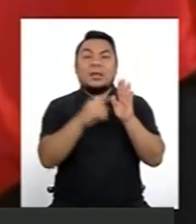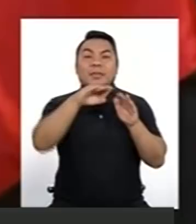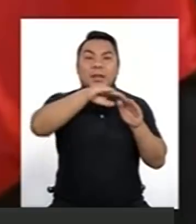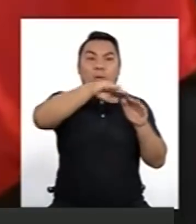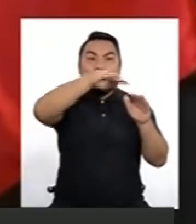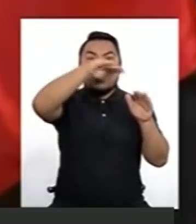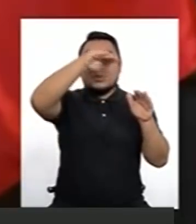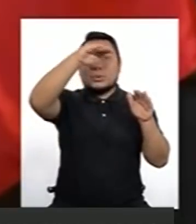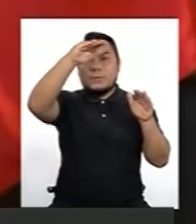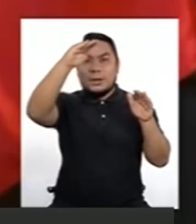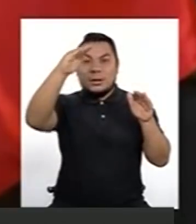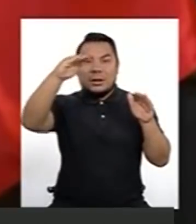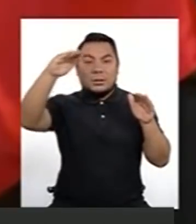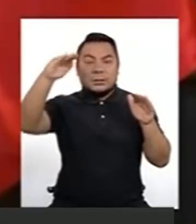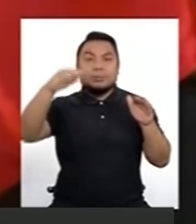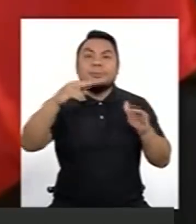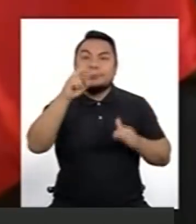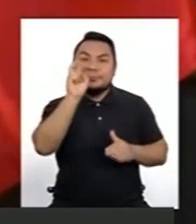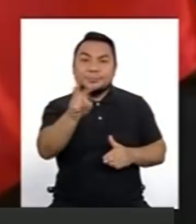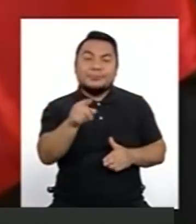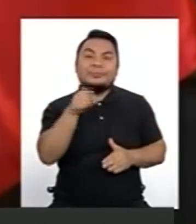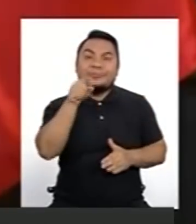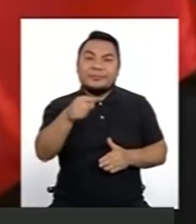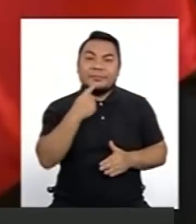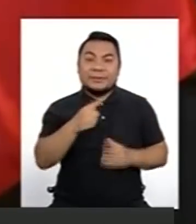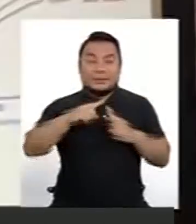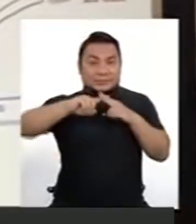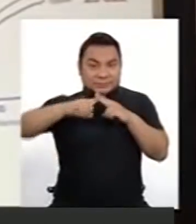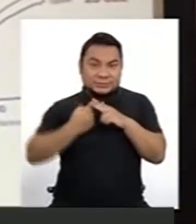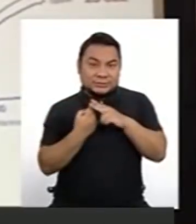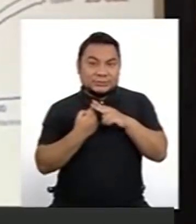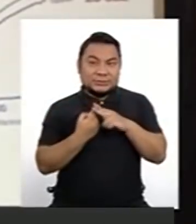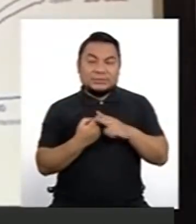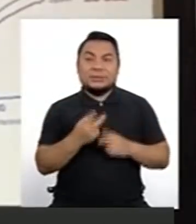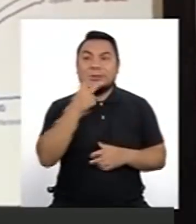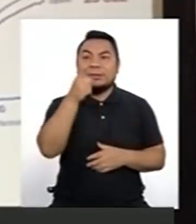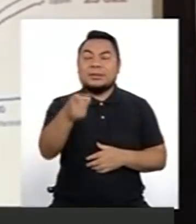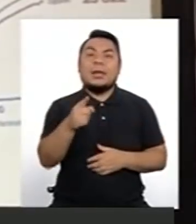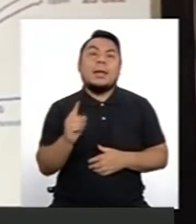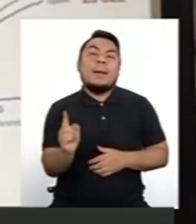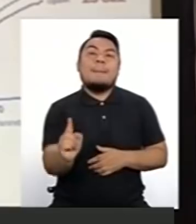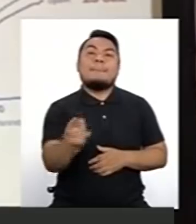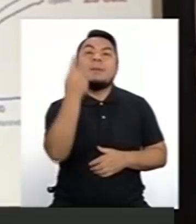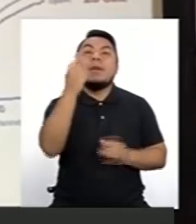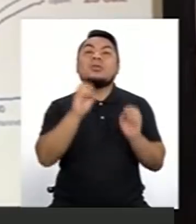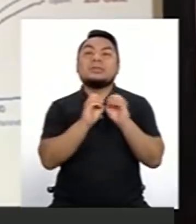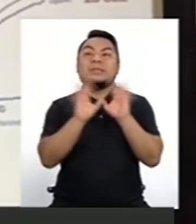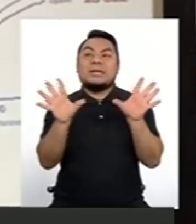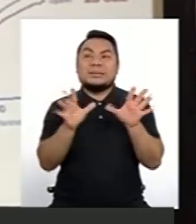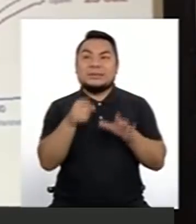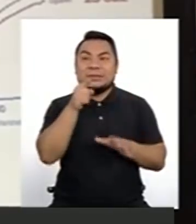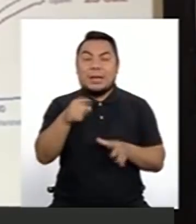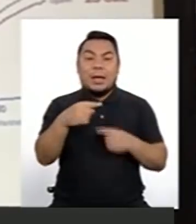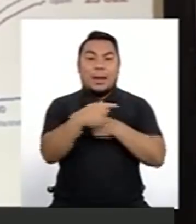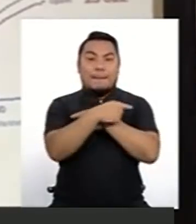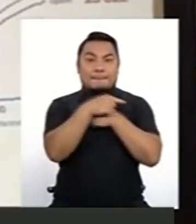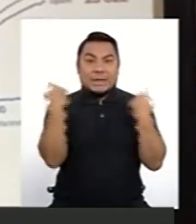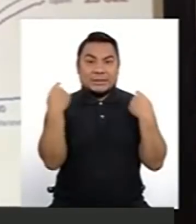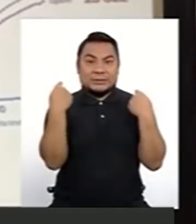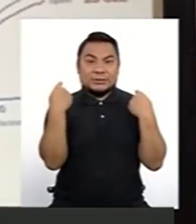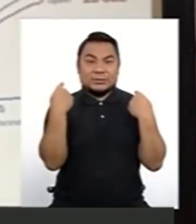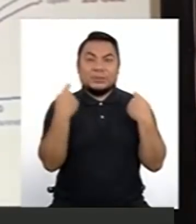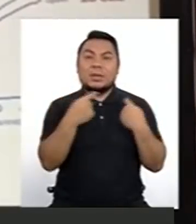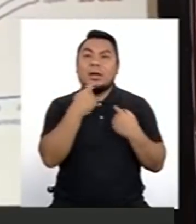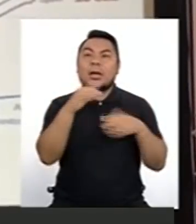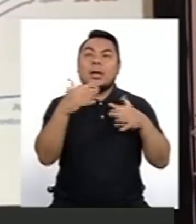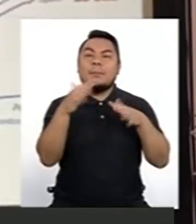curva, es que al inicio, es decir, en los primeros días de marzo, a